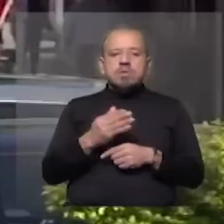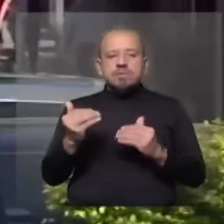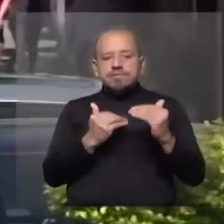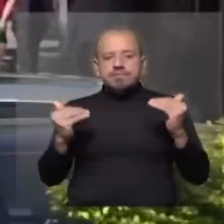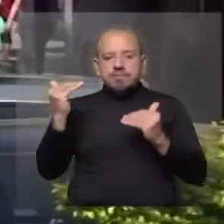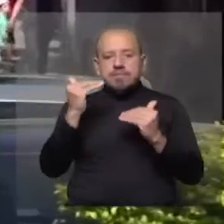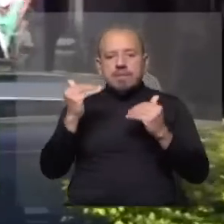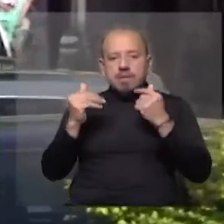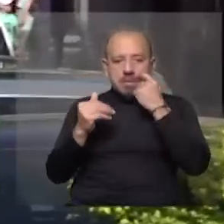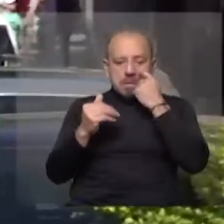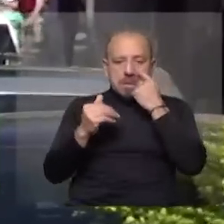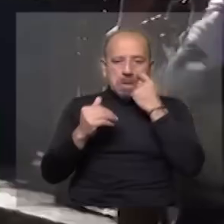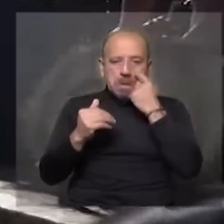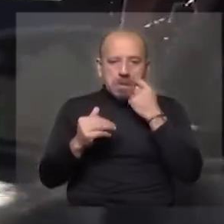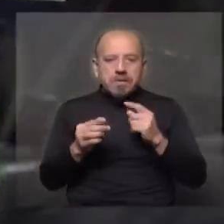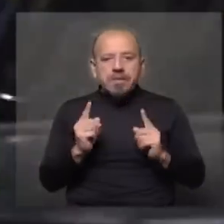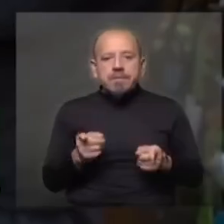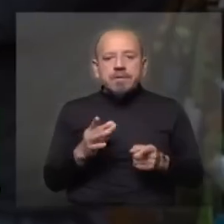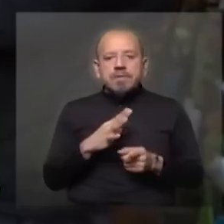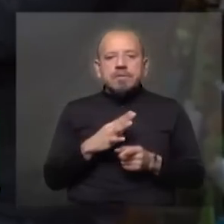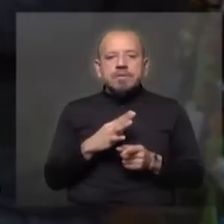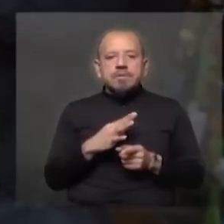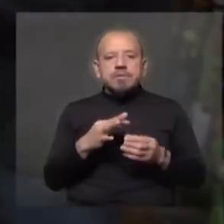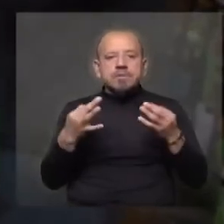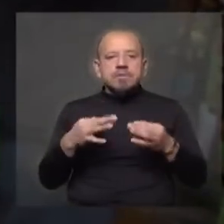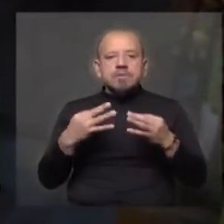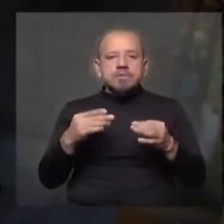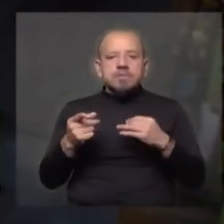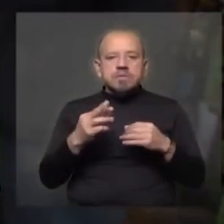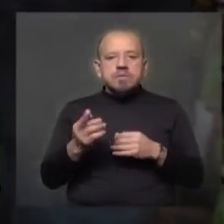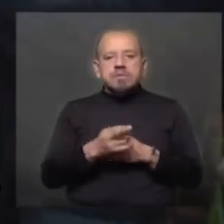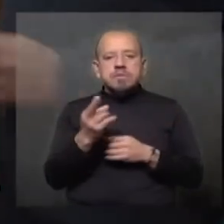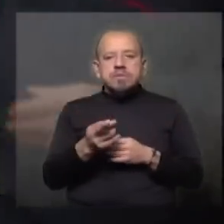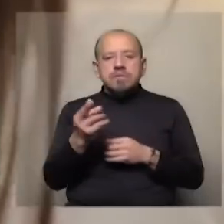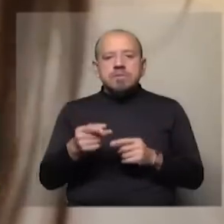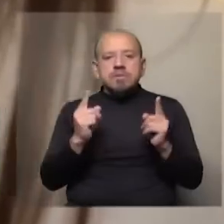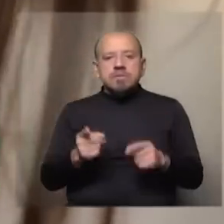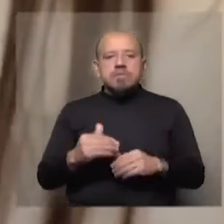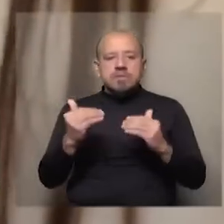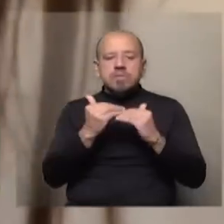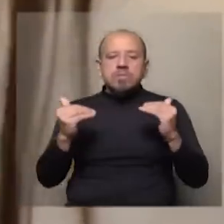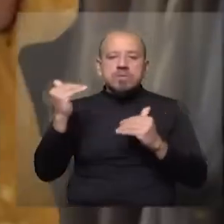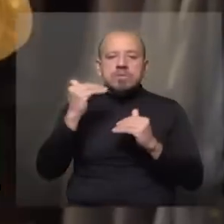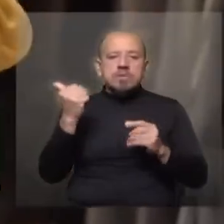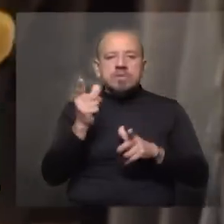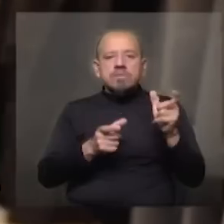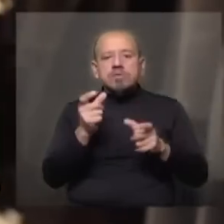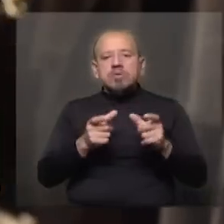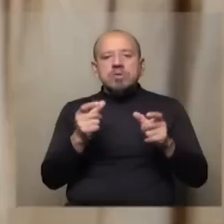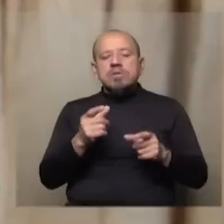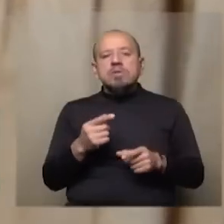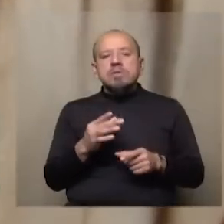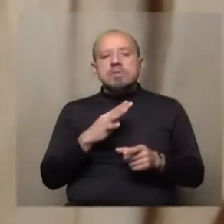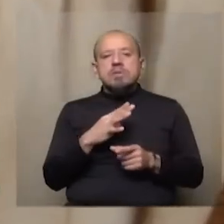también es cierto que en el litoral Aunque parezca raro también aumenta la cantidad de personas empleadas O sea